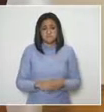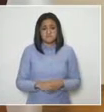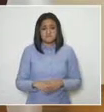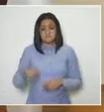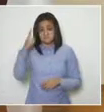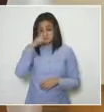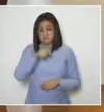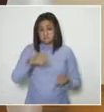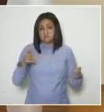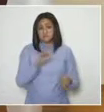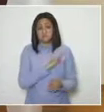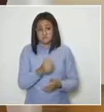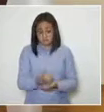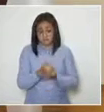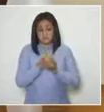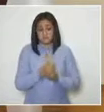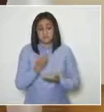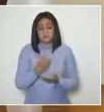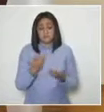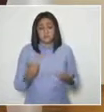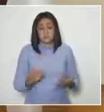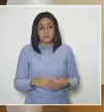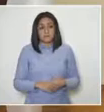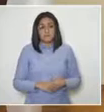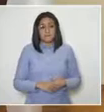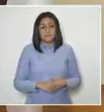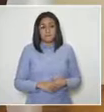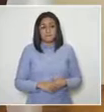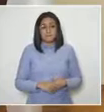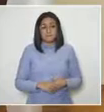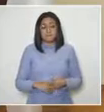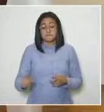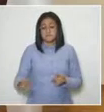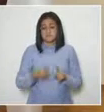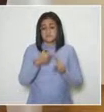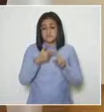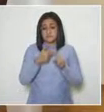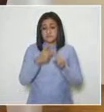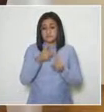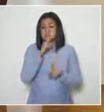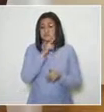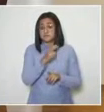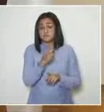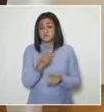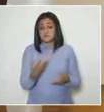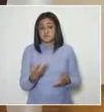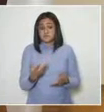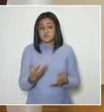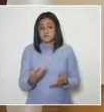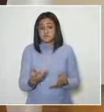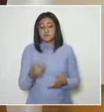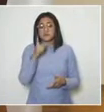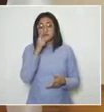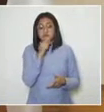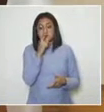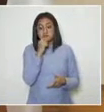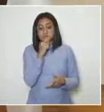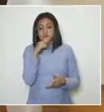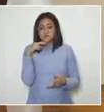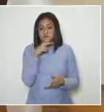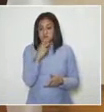para que actúe desde también actual son los primeros respondientes son los policías de